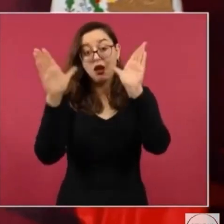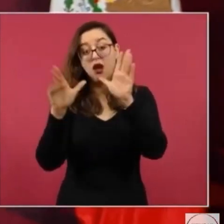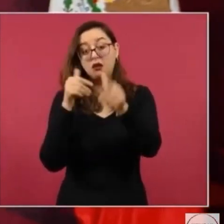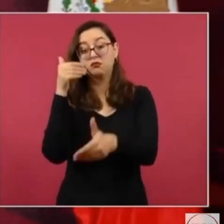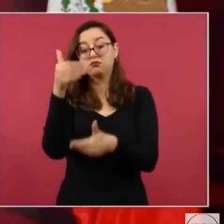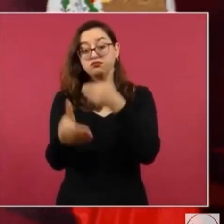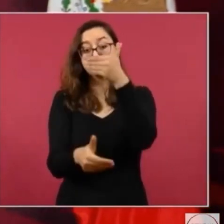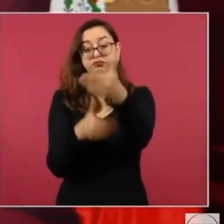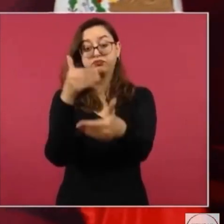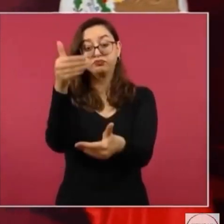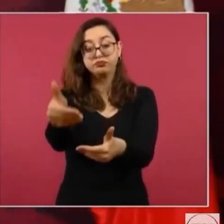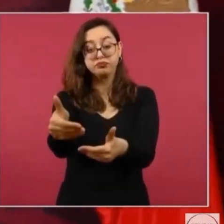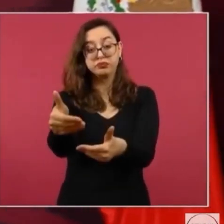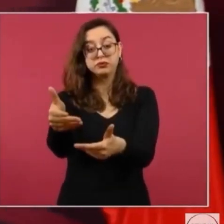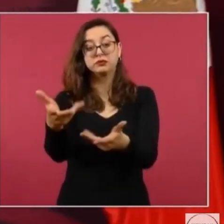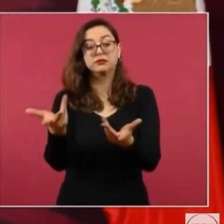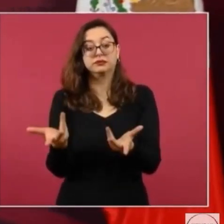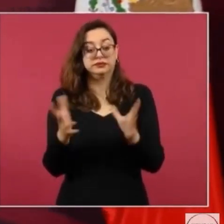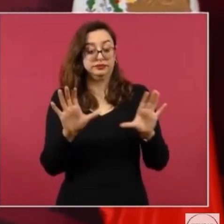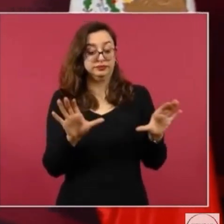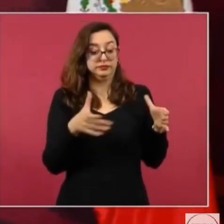pues no podían